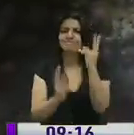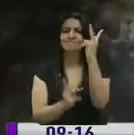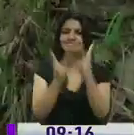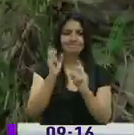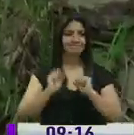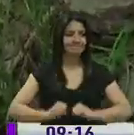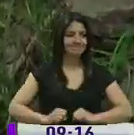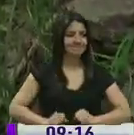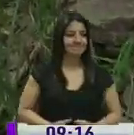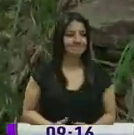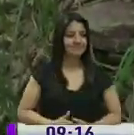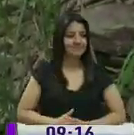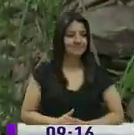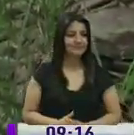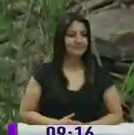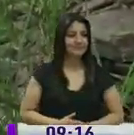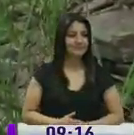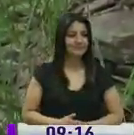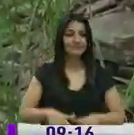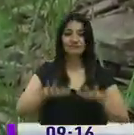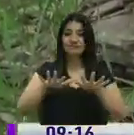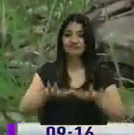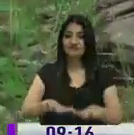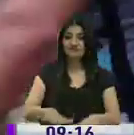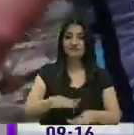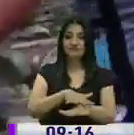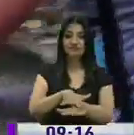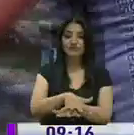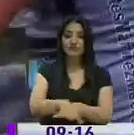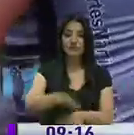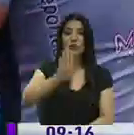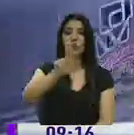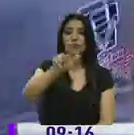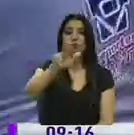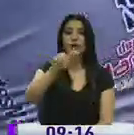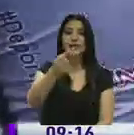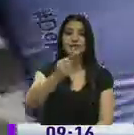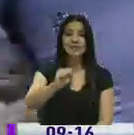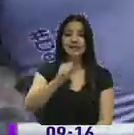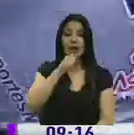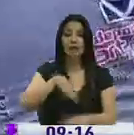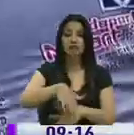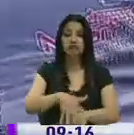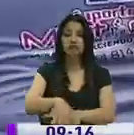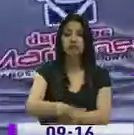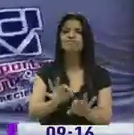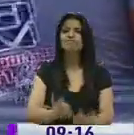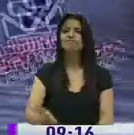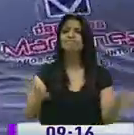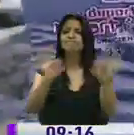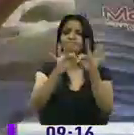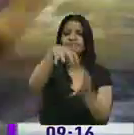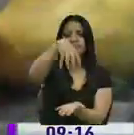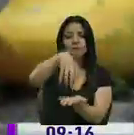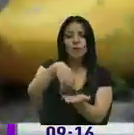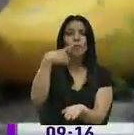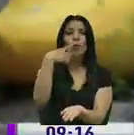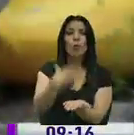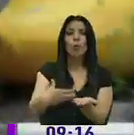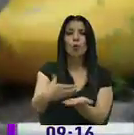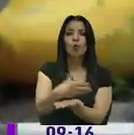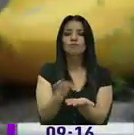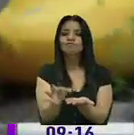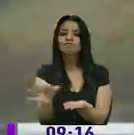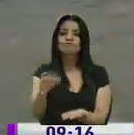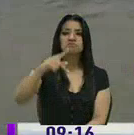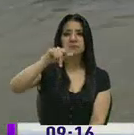nos encontramos a orillas del río jubones una cuenca hidrográfica muy importante de la provincia del oro en el cantón